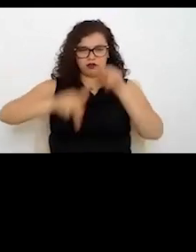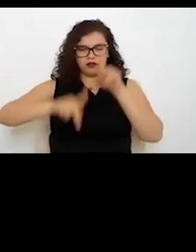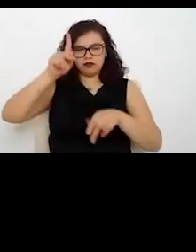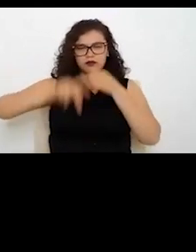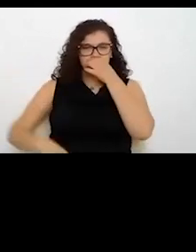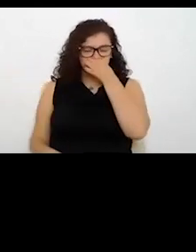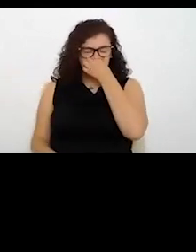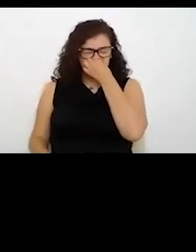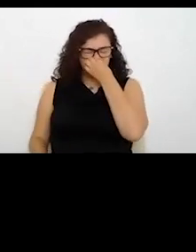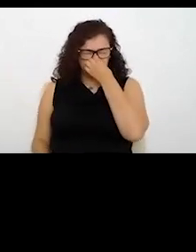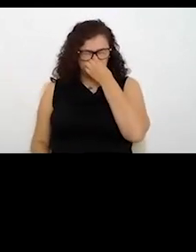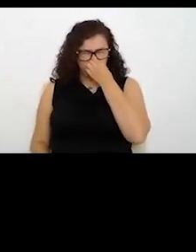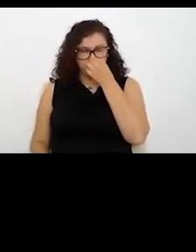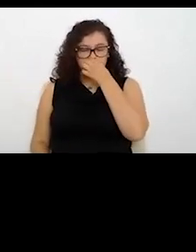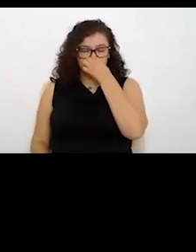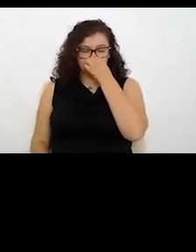hubo